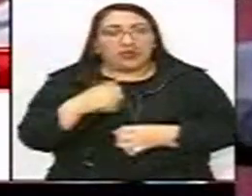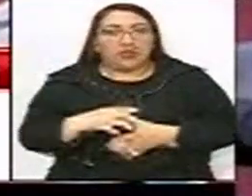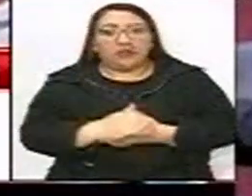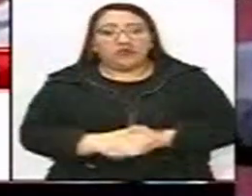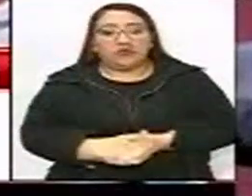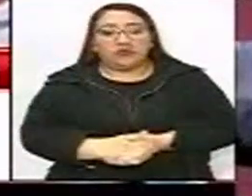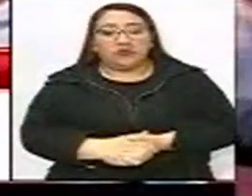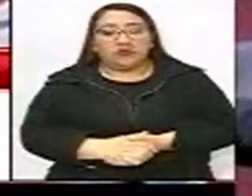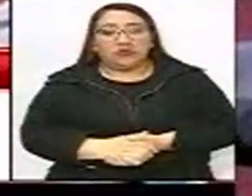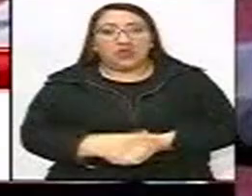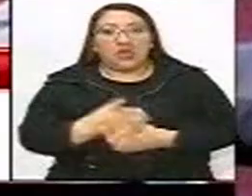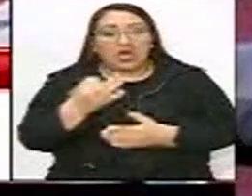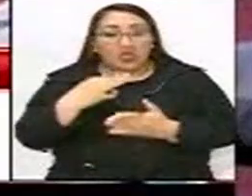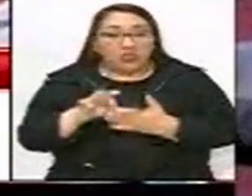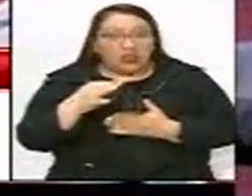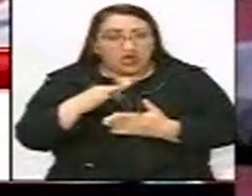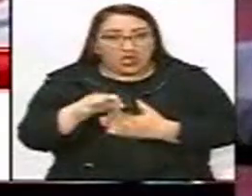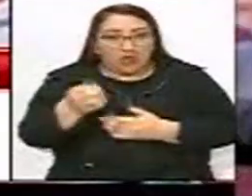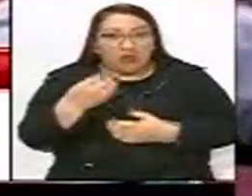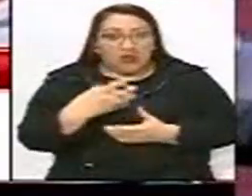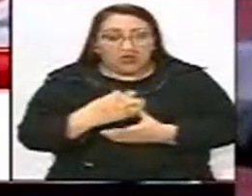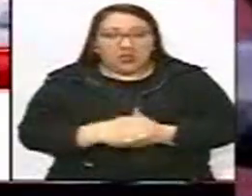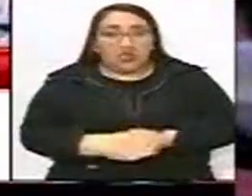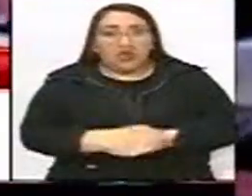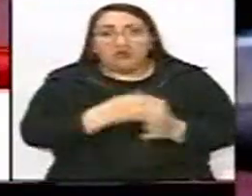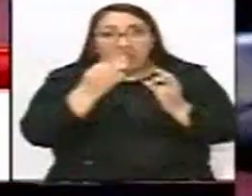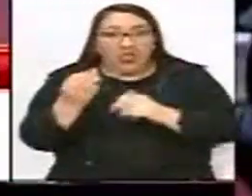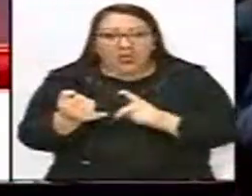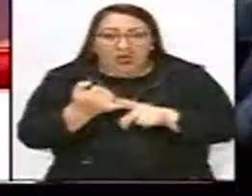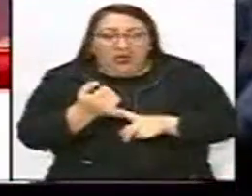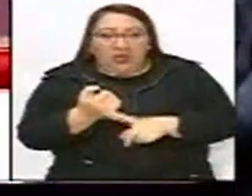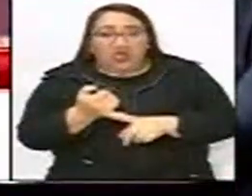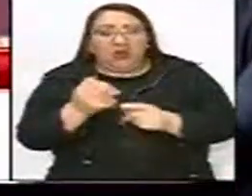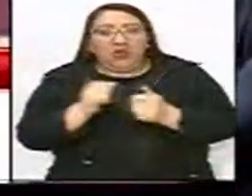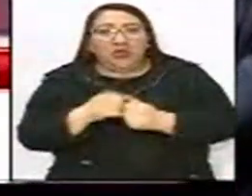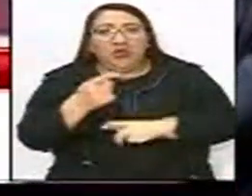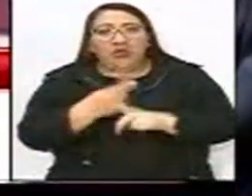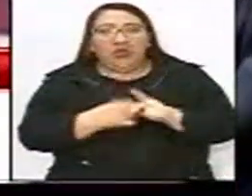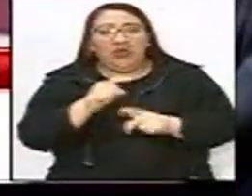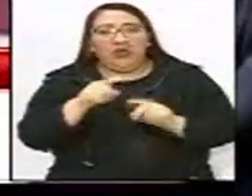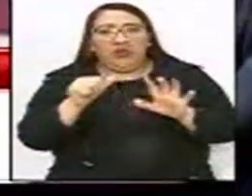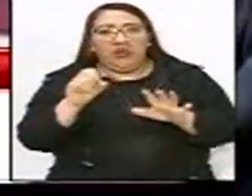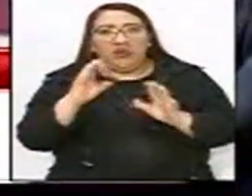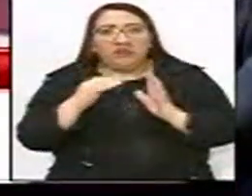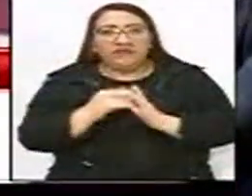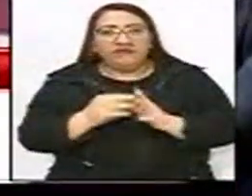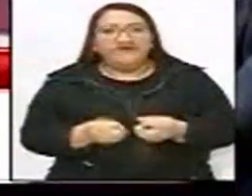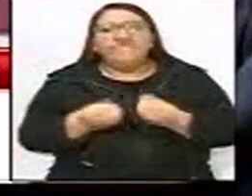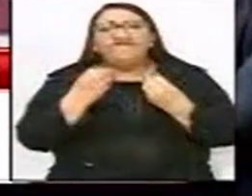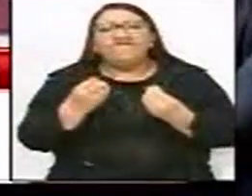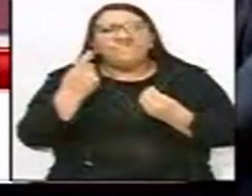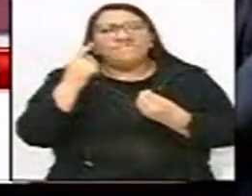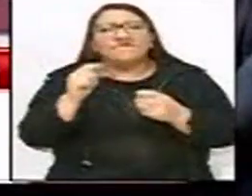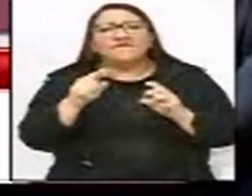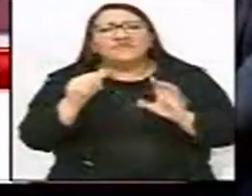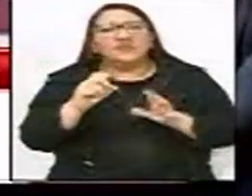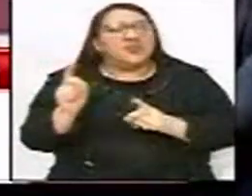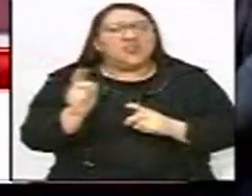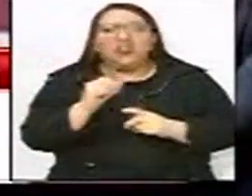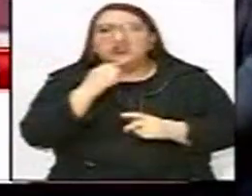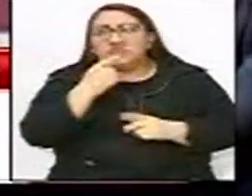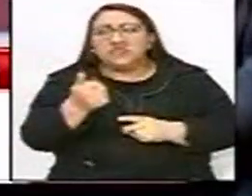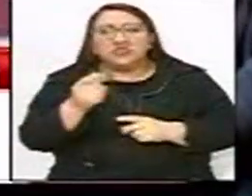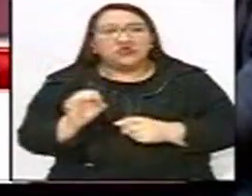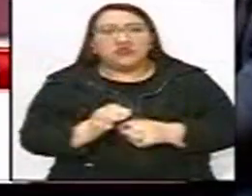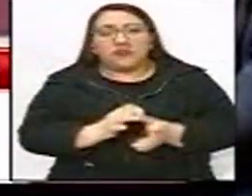esto, por eso sumaron los 160 millones, creo que no fue así, se ha impulsado alguna medida? Porque el ciudadano, pues, no puede